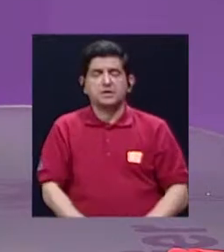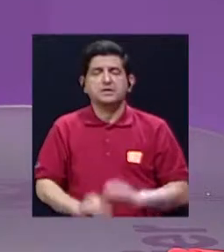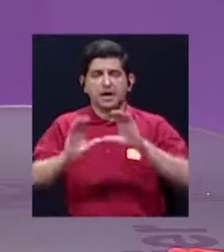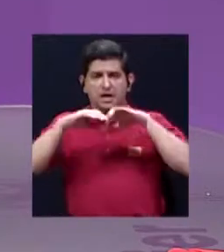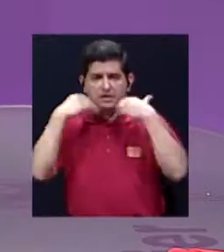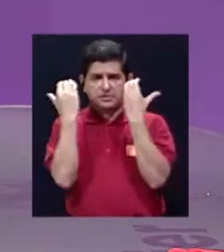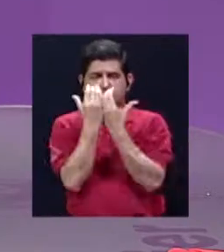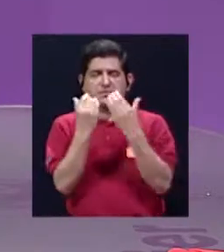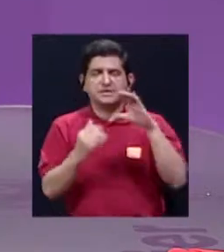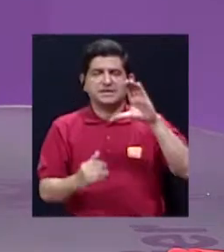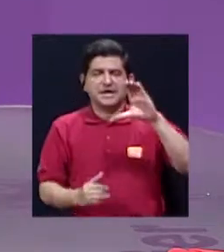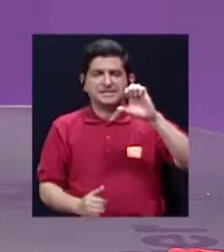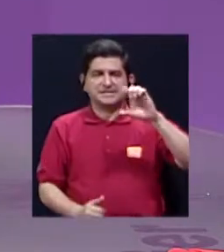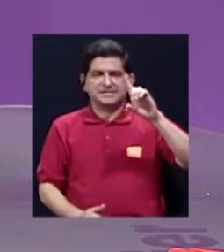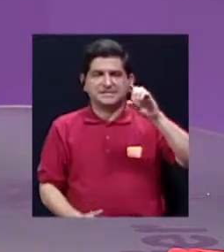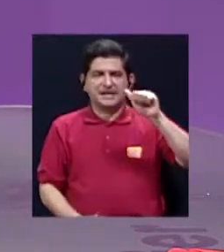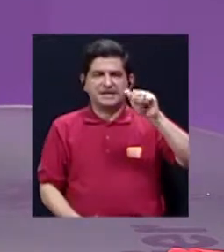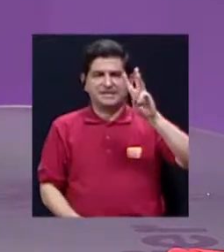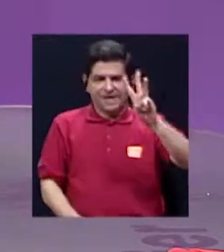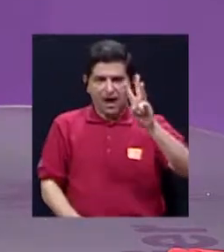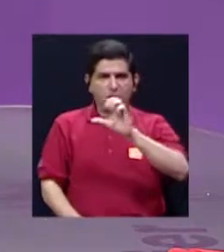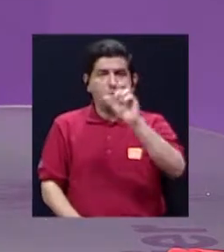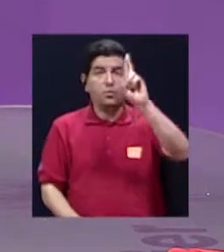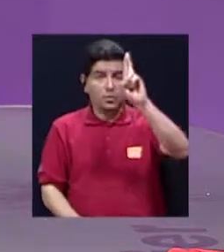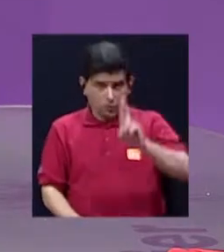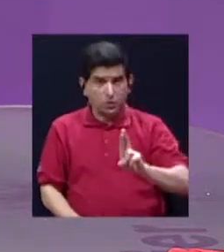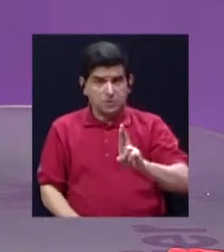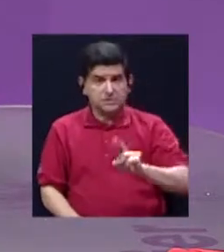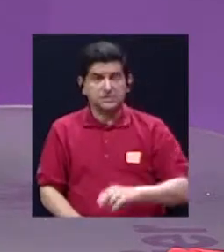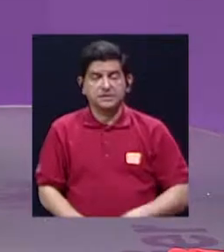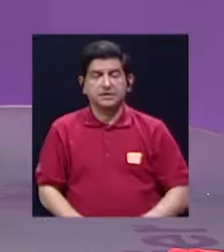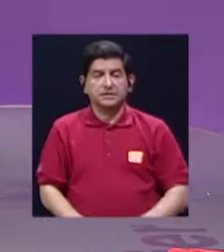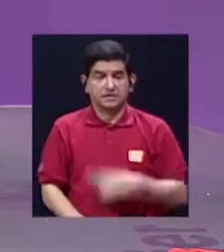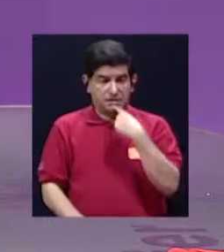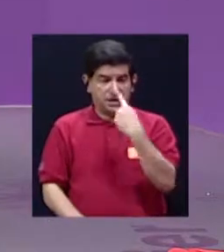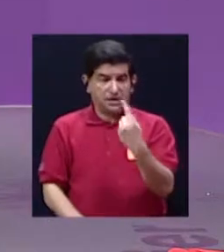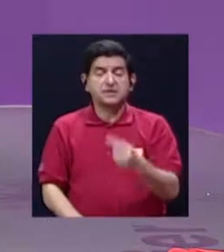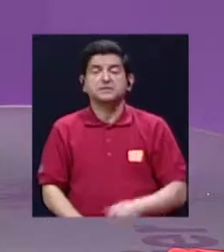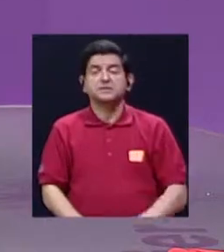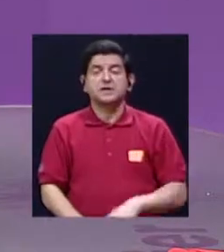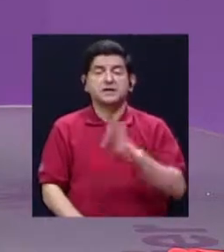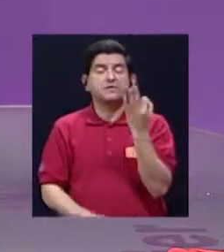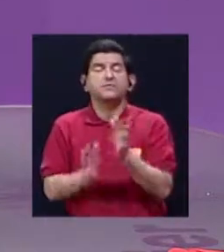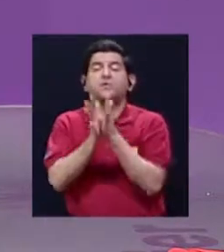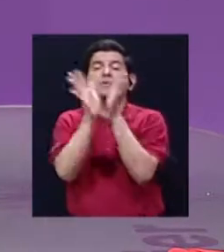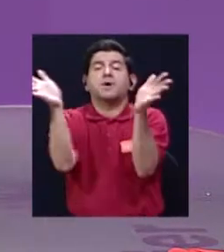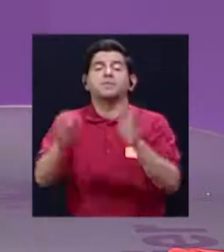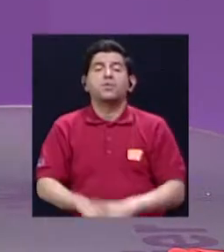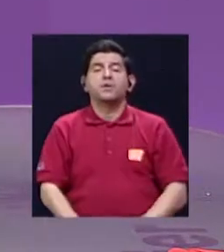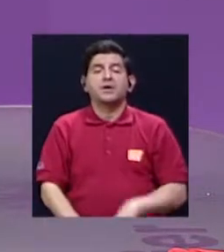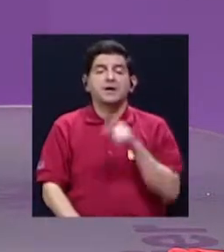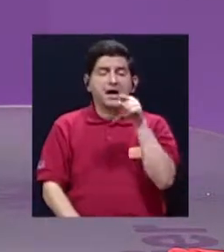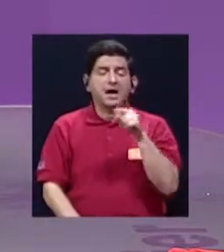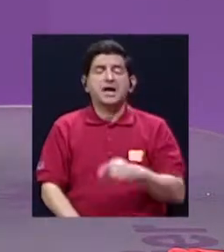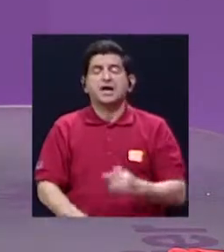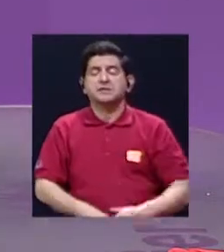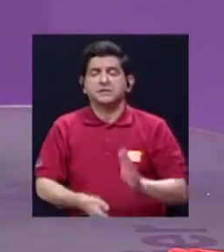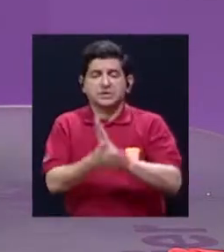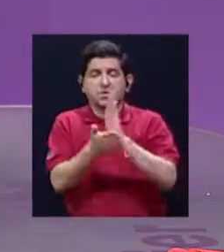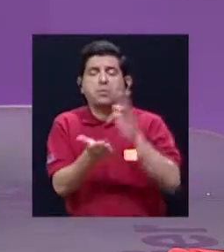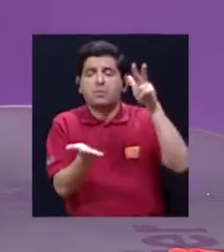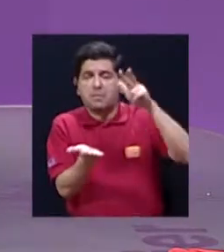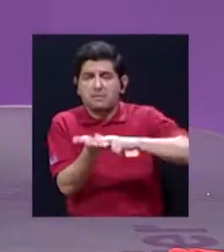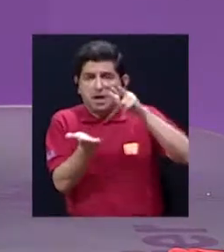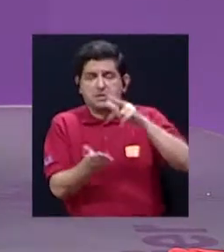Comité de la CEDAW, ¿verdad? Costa Rica ha dicho públicamente que va a aprobar ese protocolo para